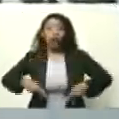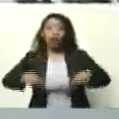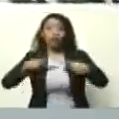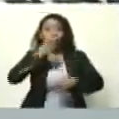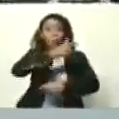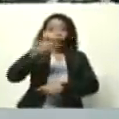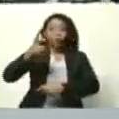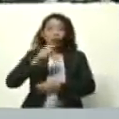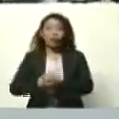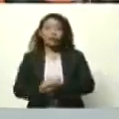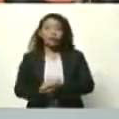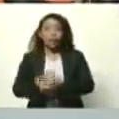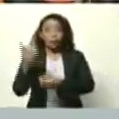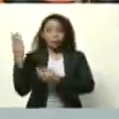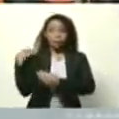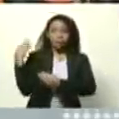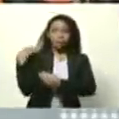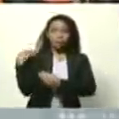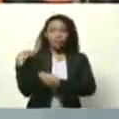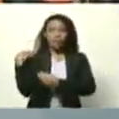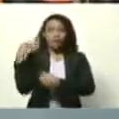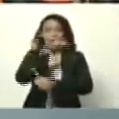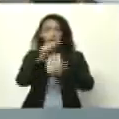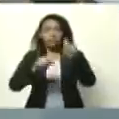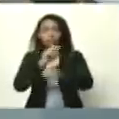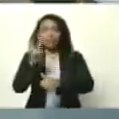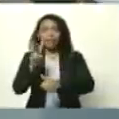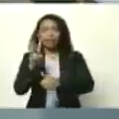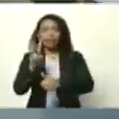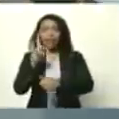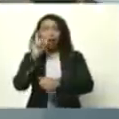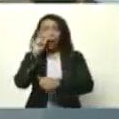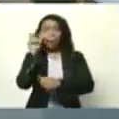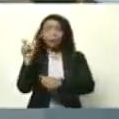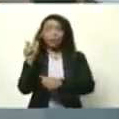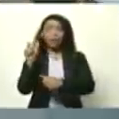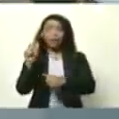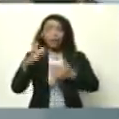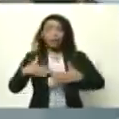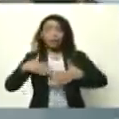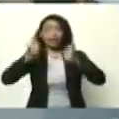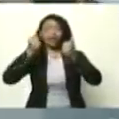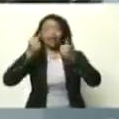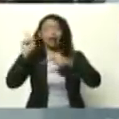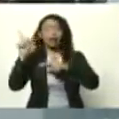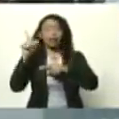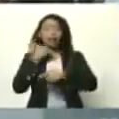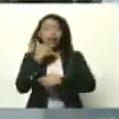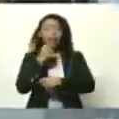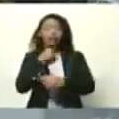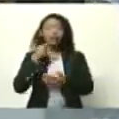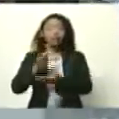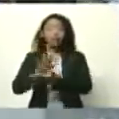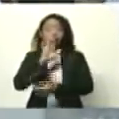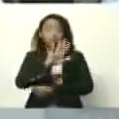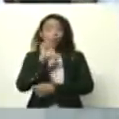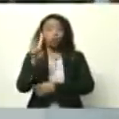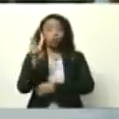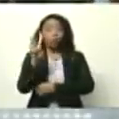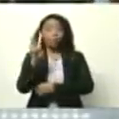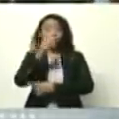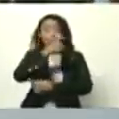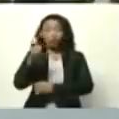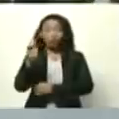decía el vicepresidente Ceballos que logramos salvar a 52 personas que estuvieron a punto de perder la vida por